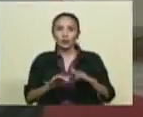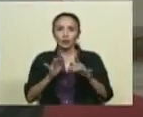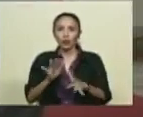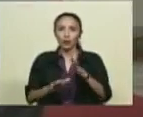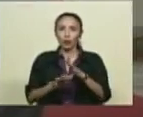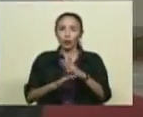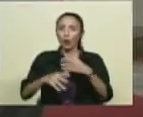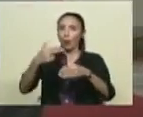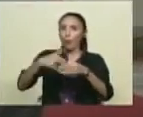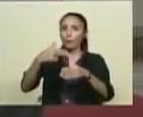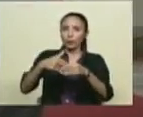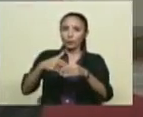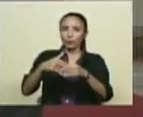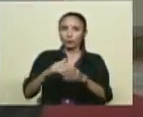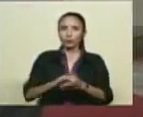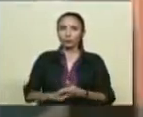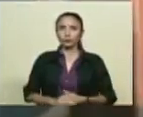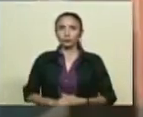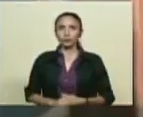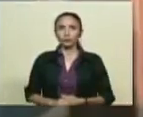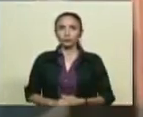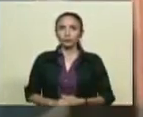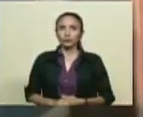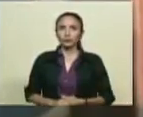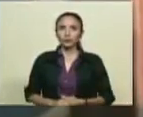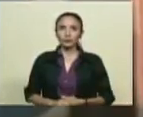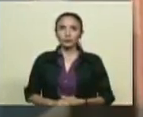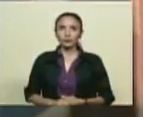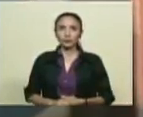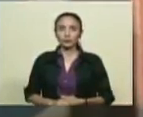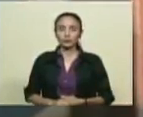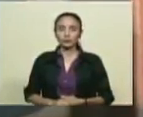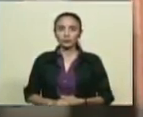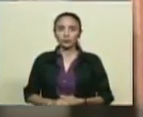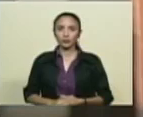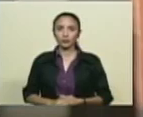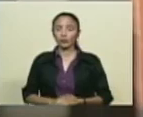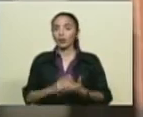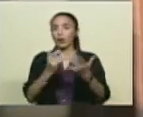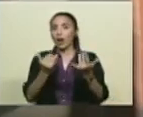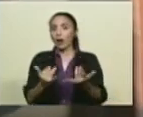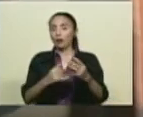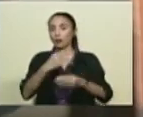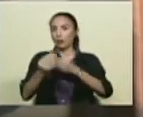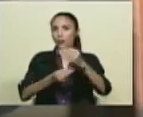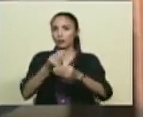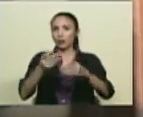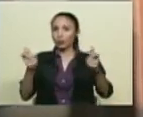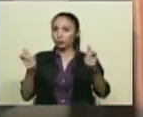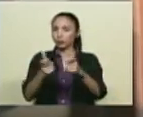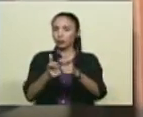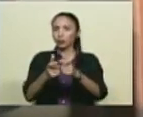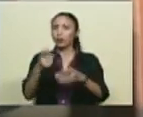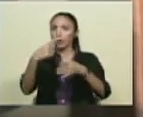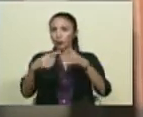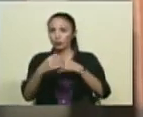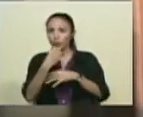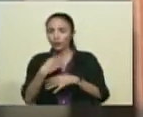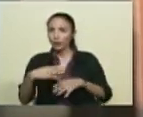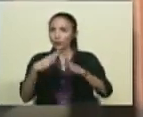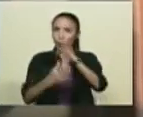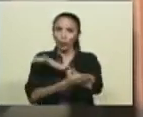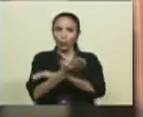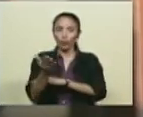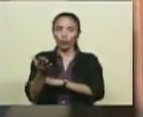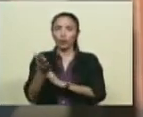OPEP, que lo que está sucediendo es beneficioso para todos. Es